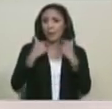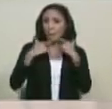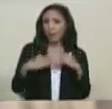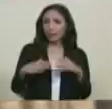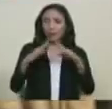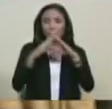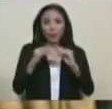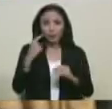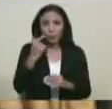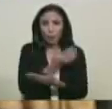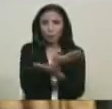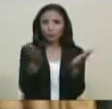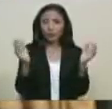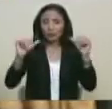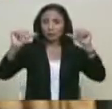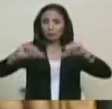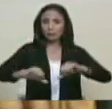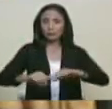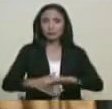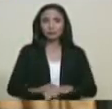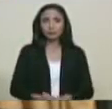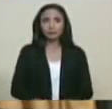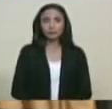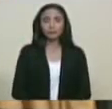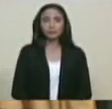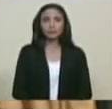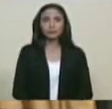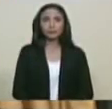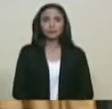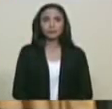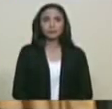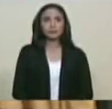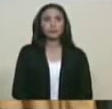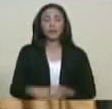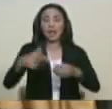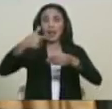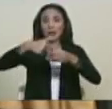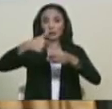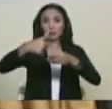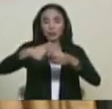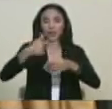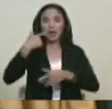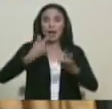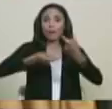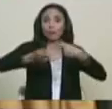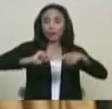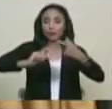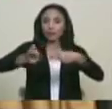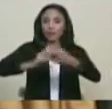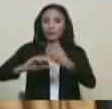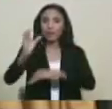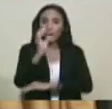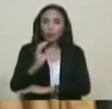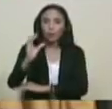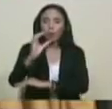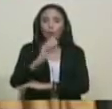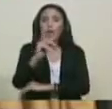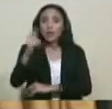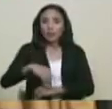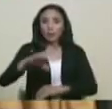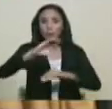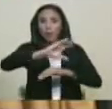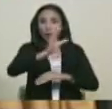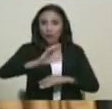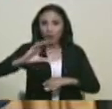todos, de pérdidas de la República por la gasolina que se va a Colombia, se va al Caribe también.